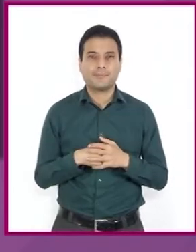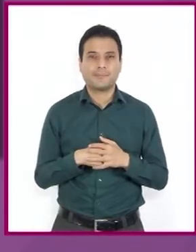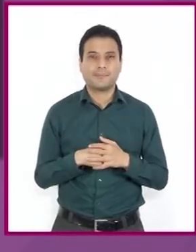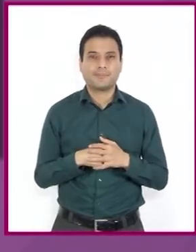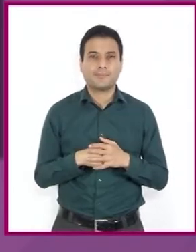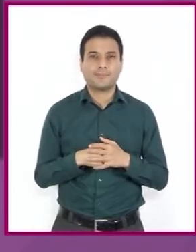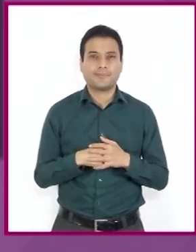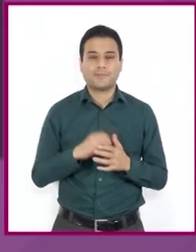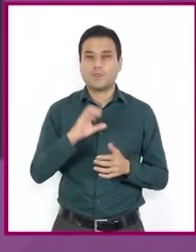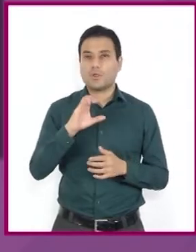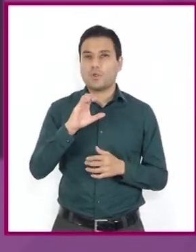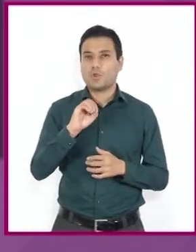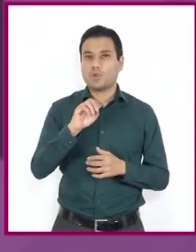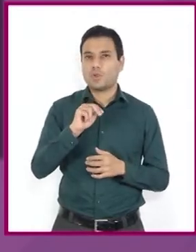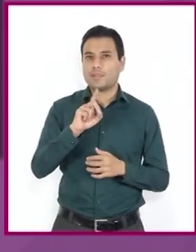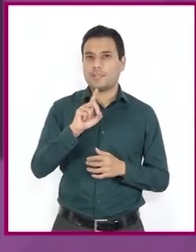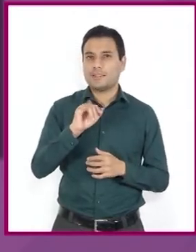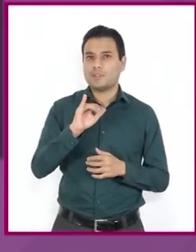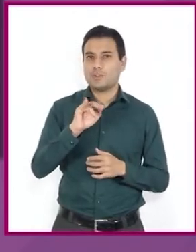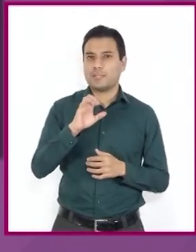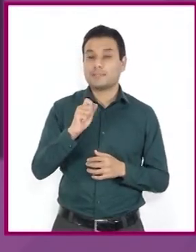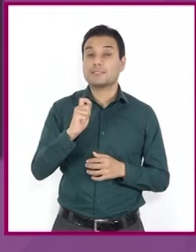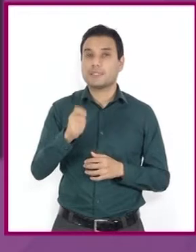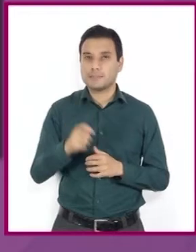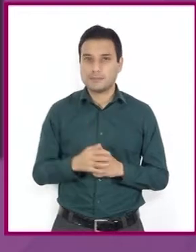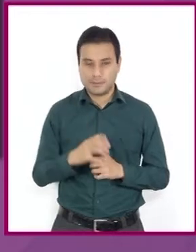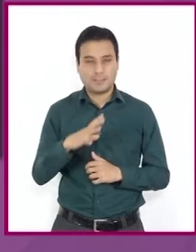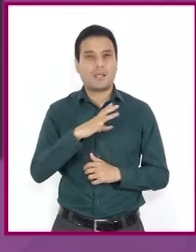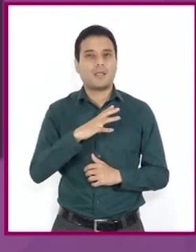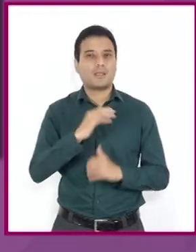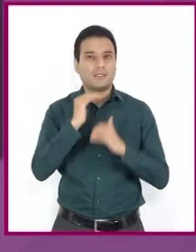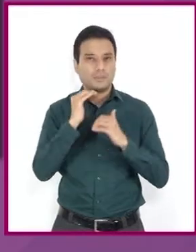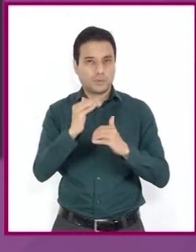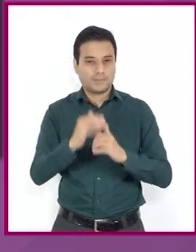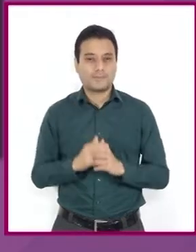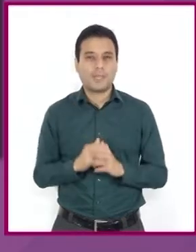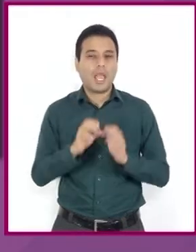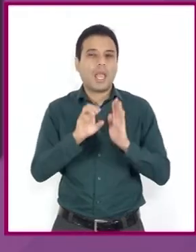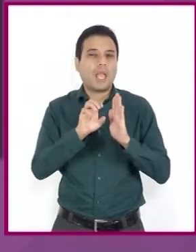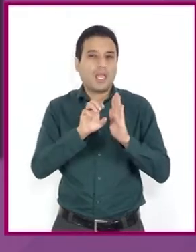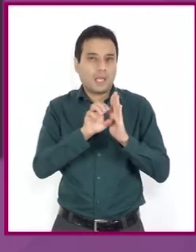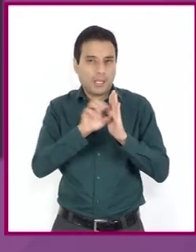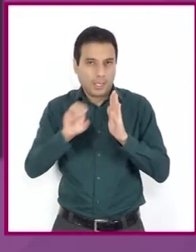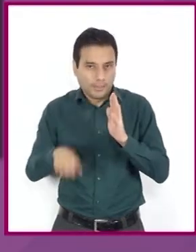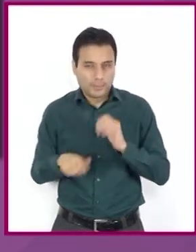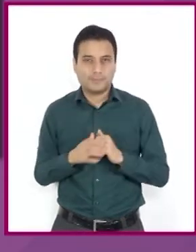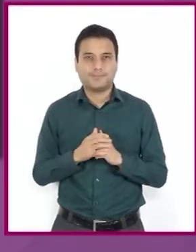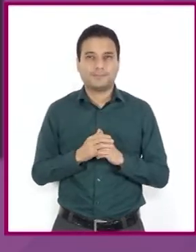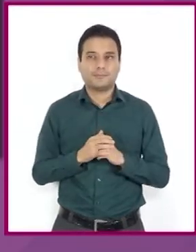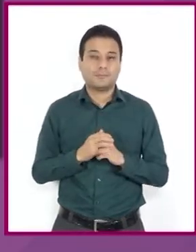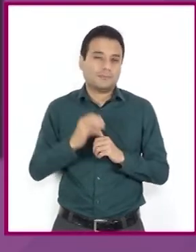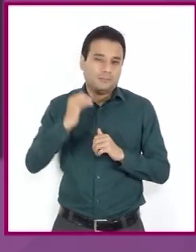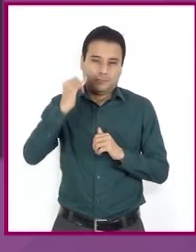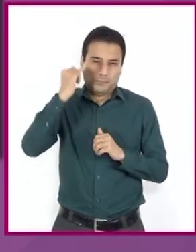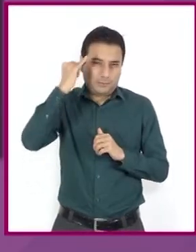Condicionales, que indican restricción. En caso de, siempre que.